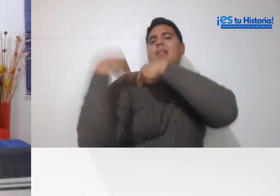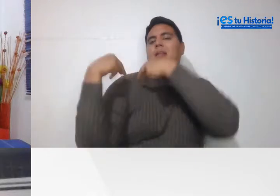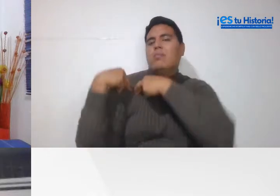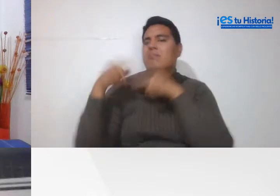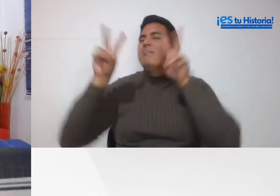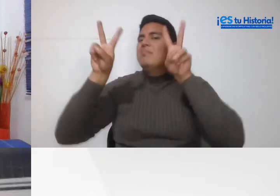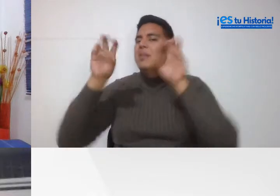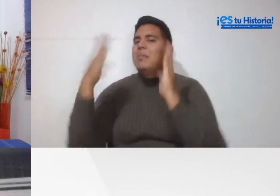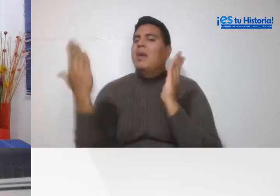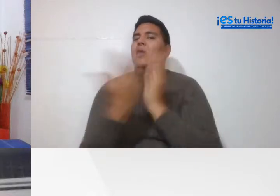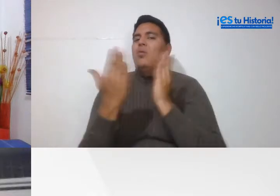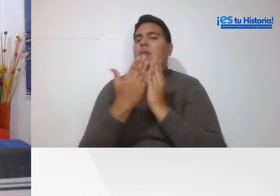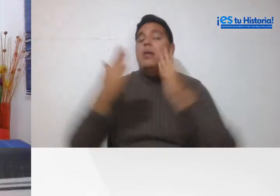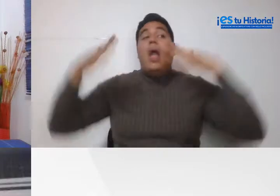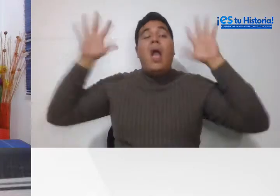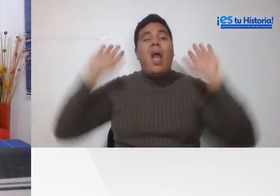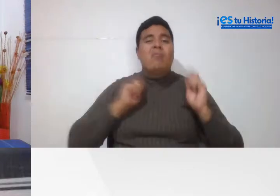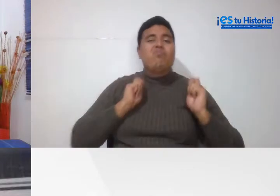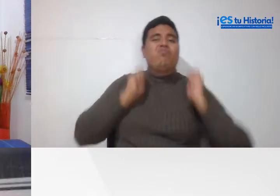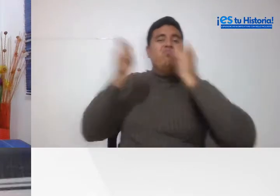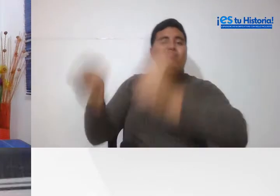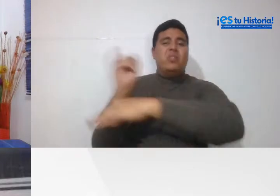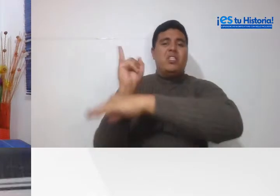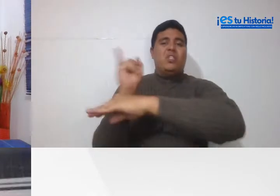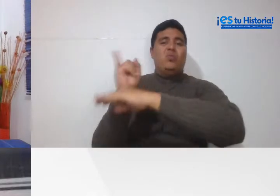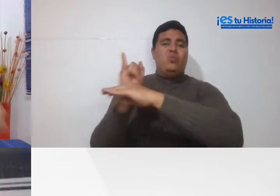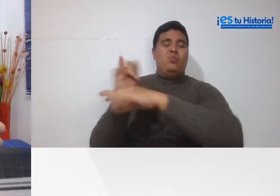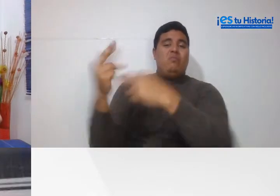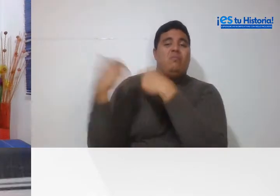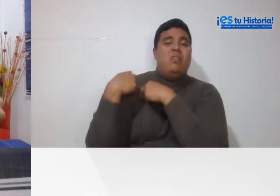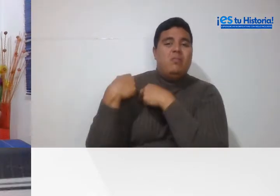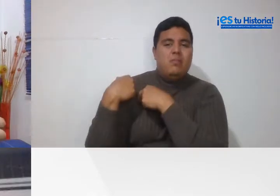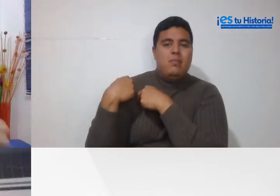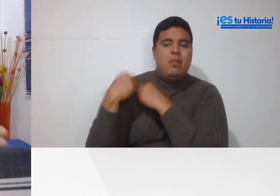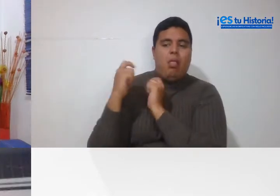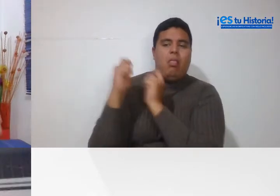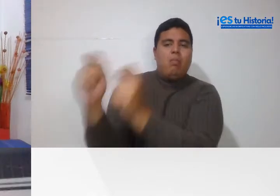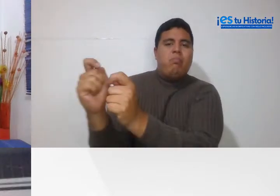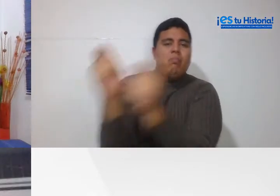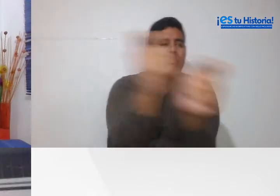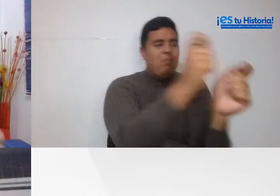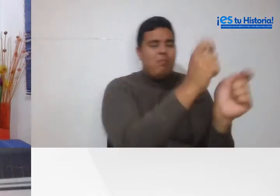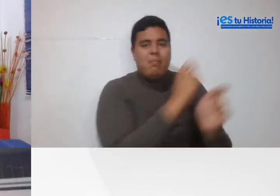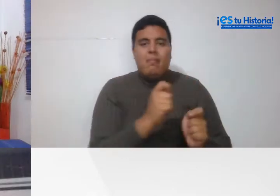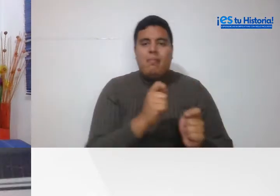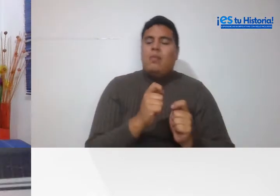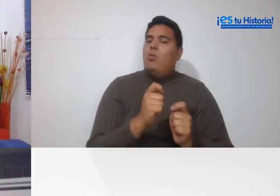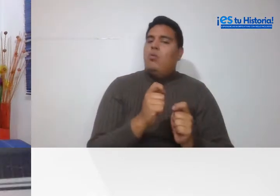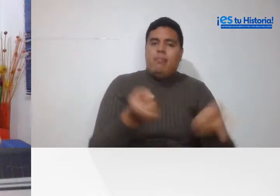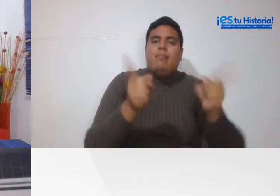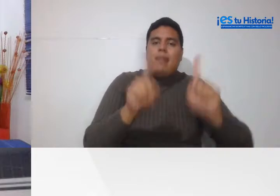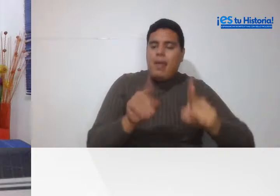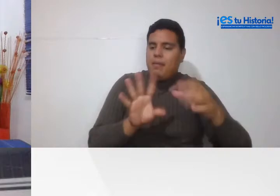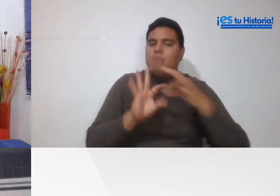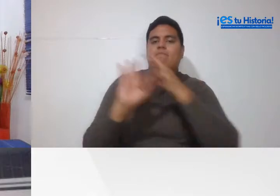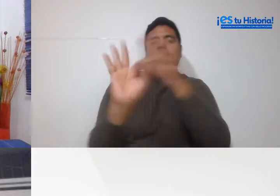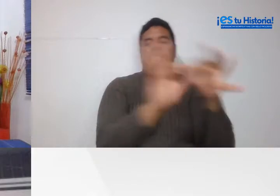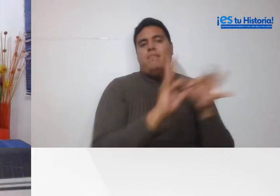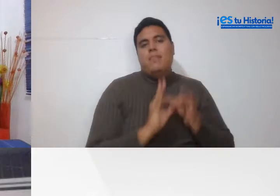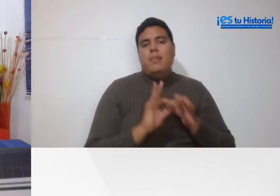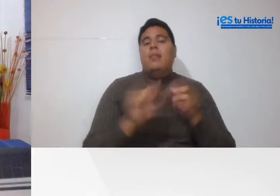en manos de la institución o de los docentes. Desde la casa, usted como madre de familia, los hermanos y toda la familia,